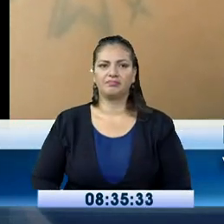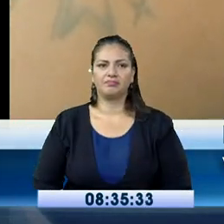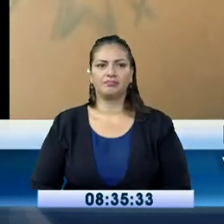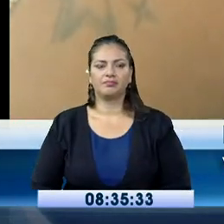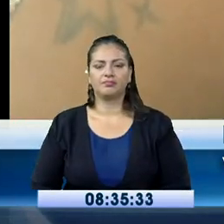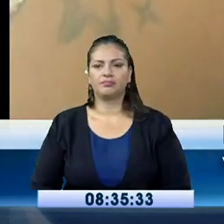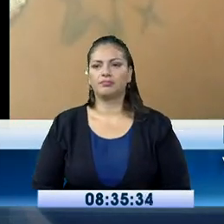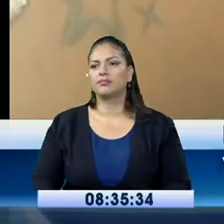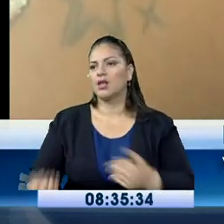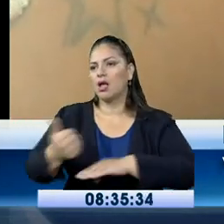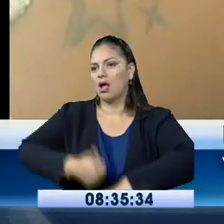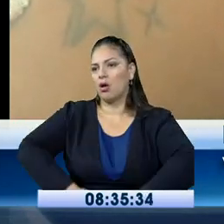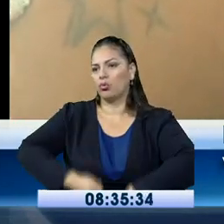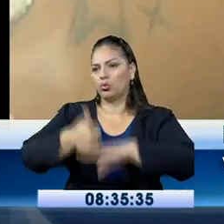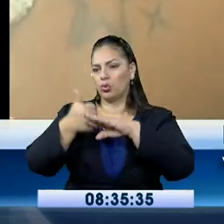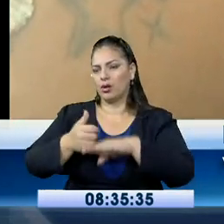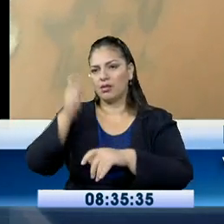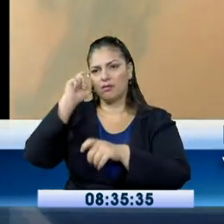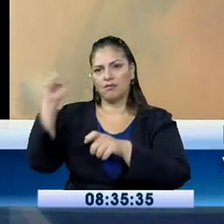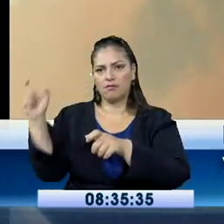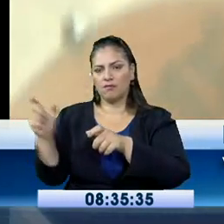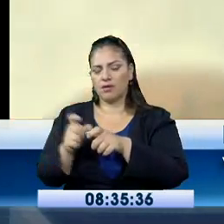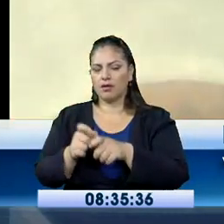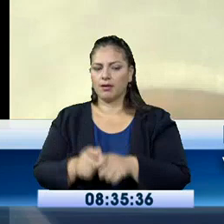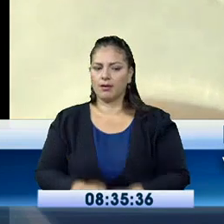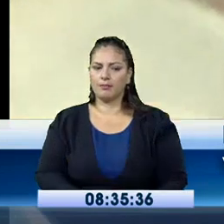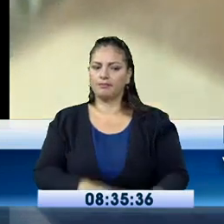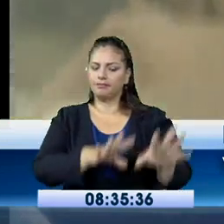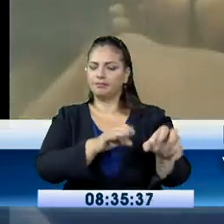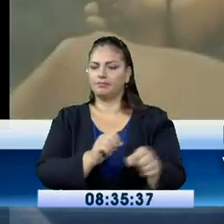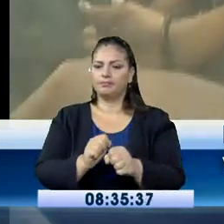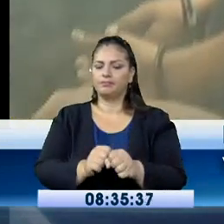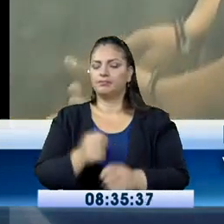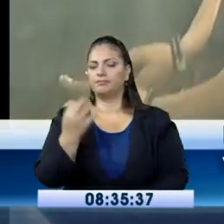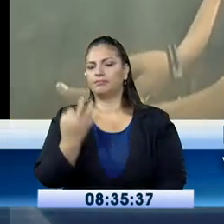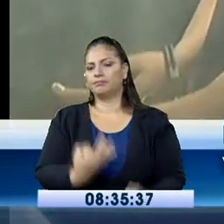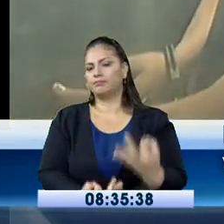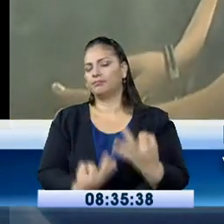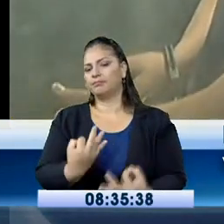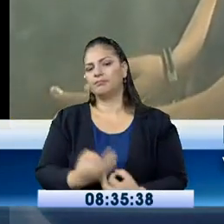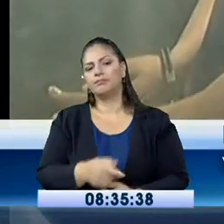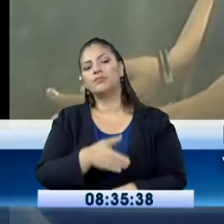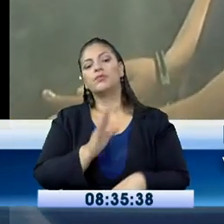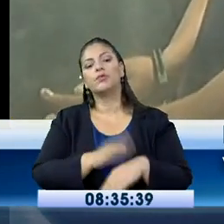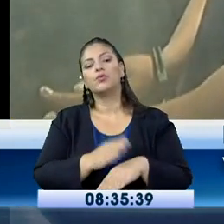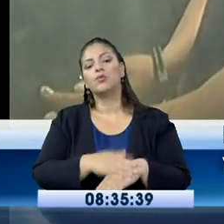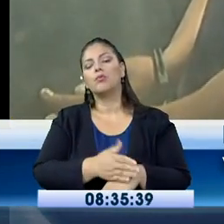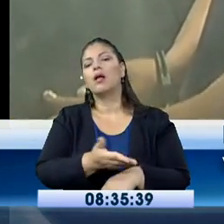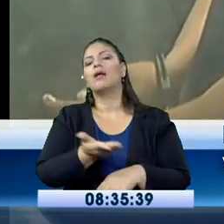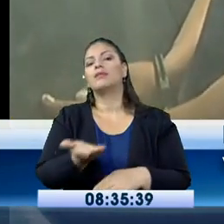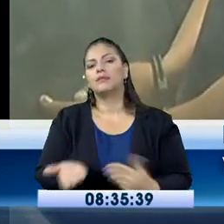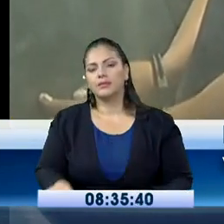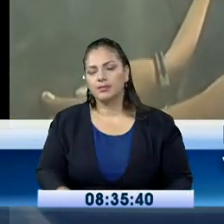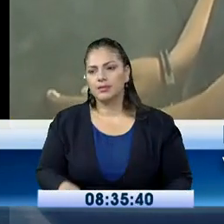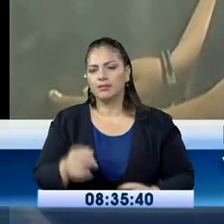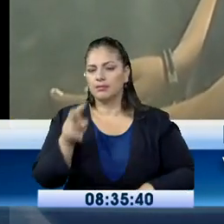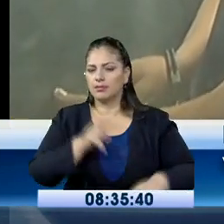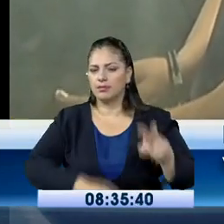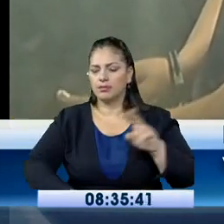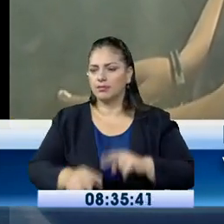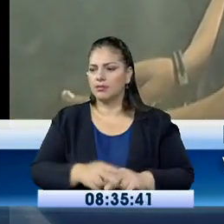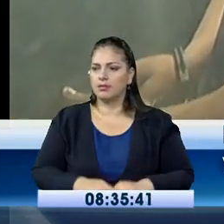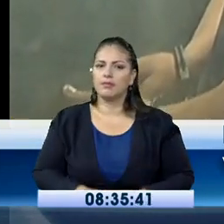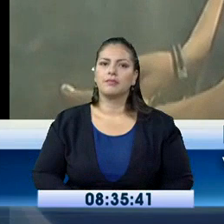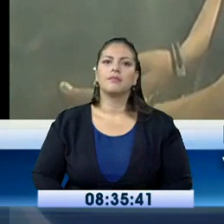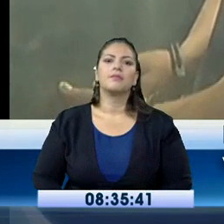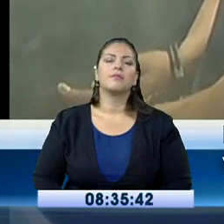del fiscal de turno de la Unidad Integrada de Justicia para que éste califique el delito y ordene la ejecución de la respectiva audiencia de